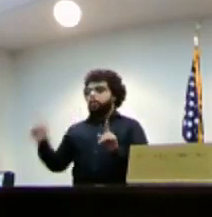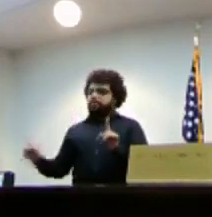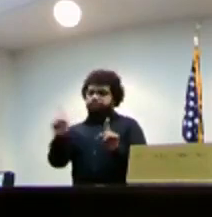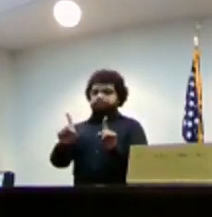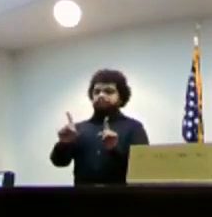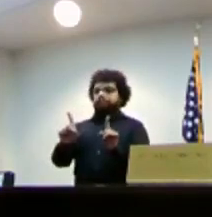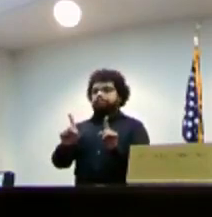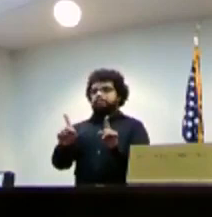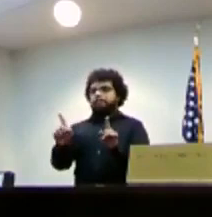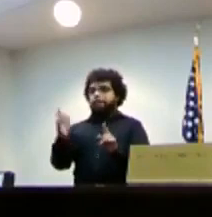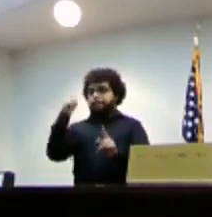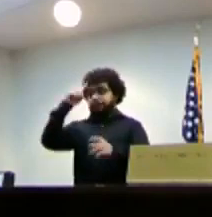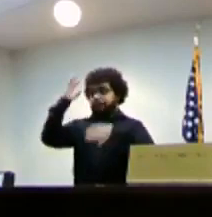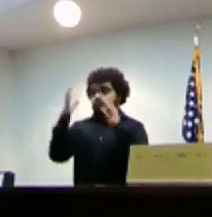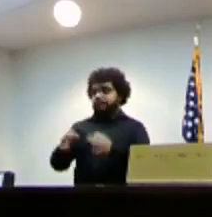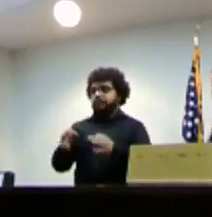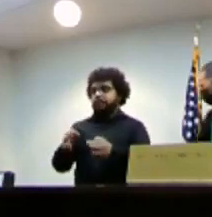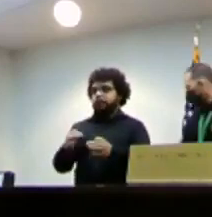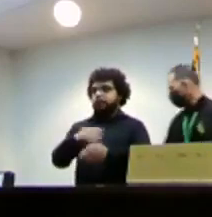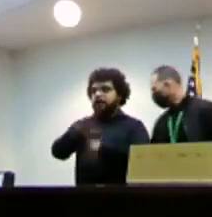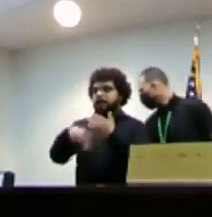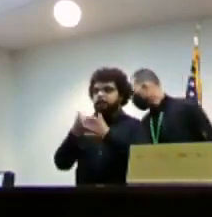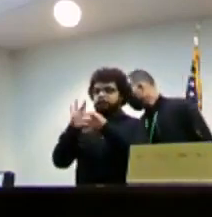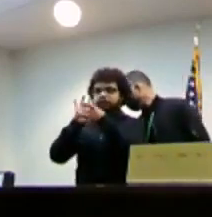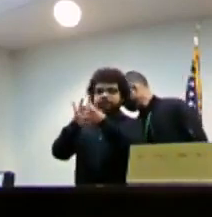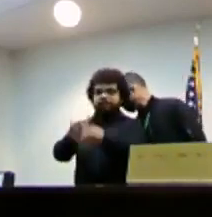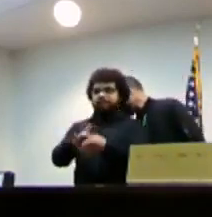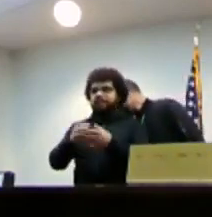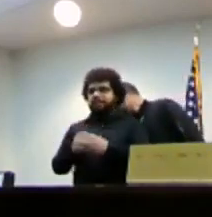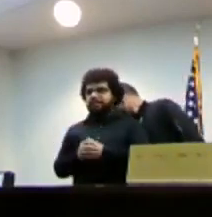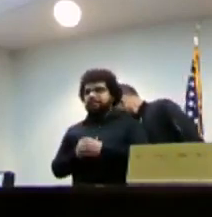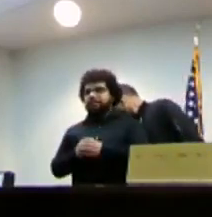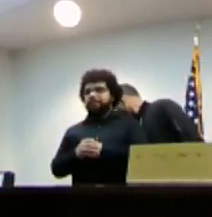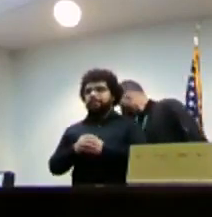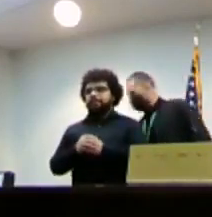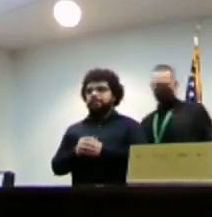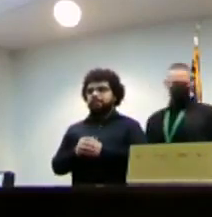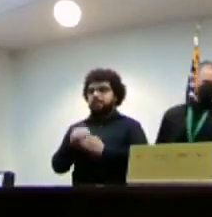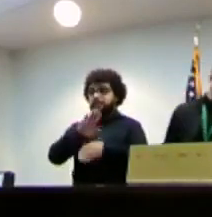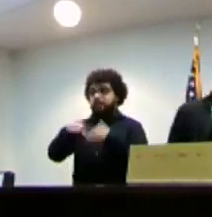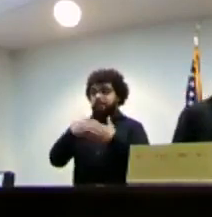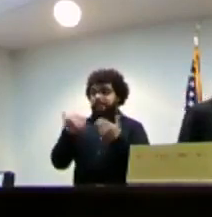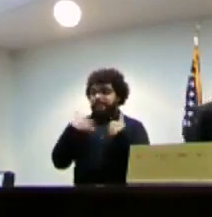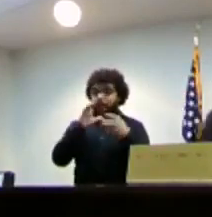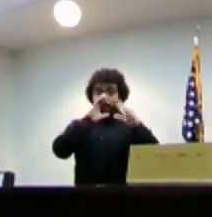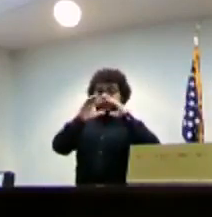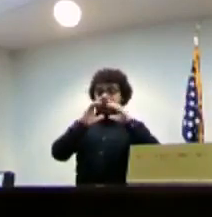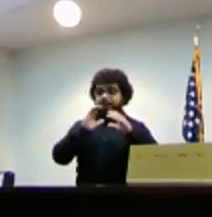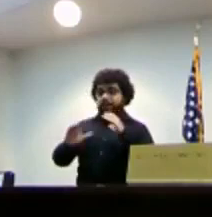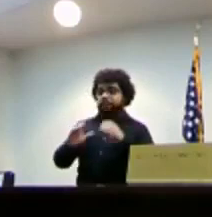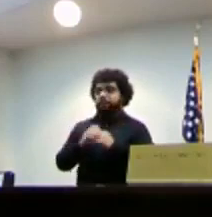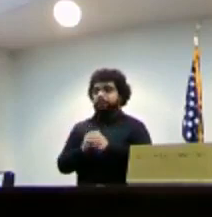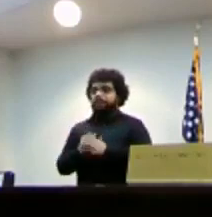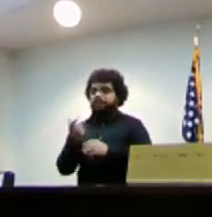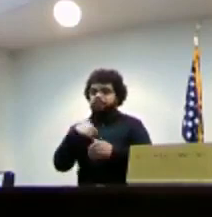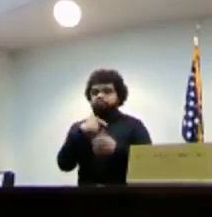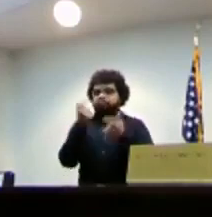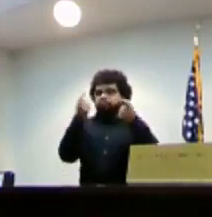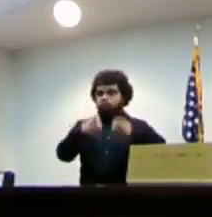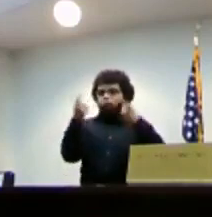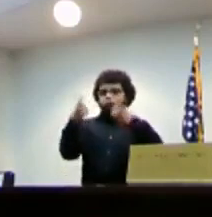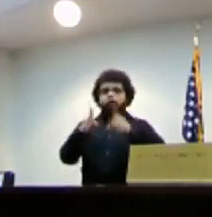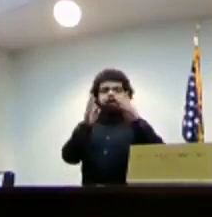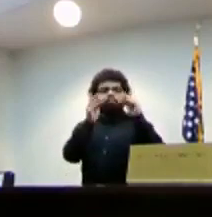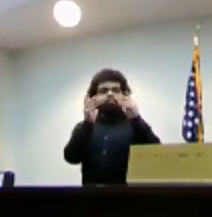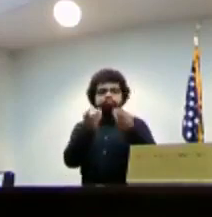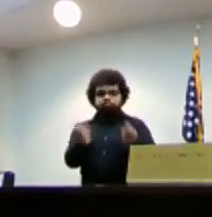de todo lo que tiene que ver con la transición y las operaciones, que haya comunicación y que las cosas estén dando correctamente.